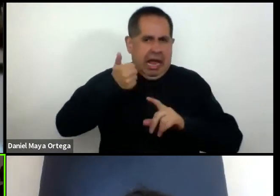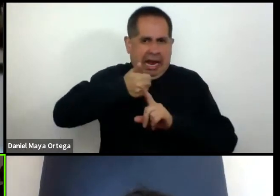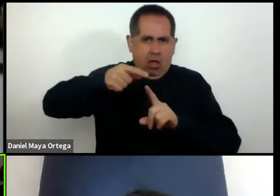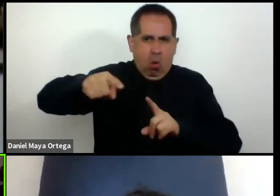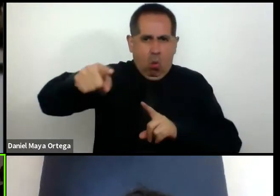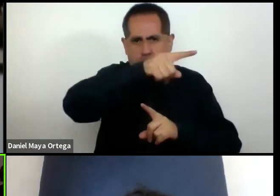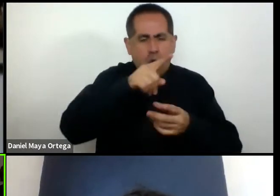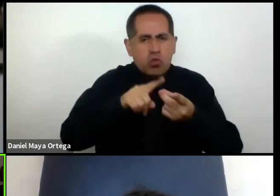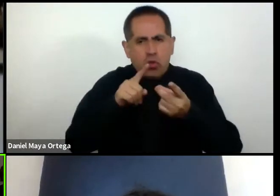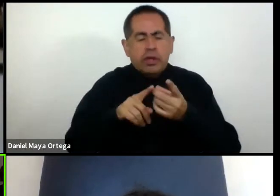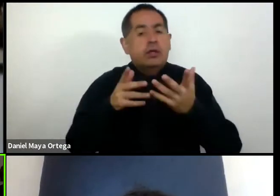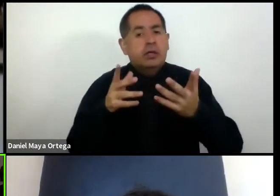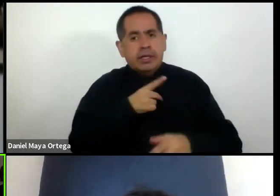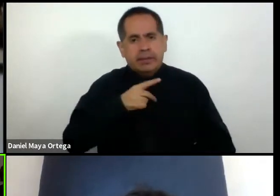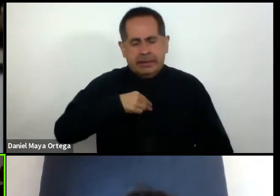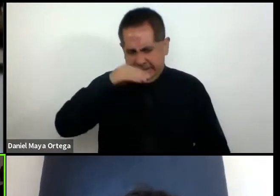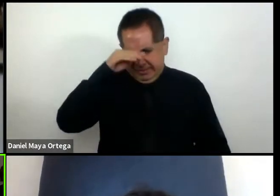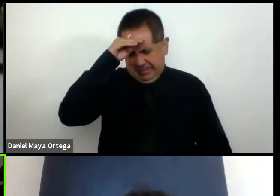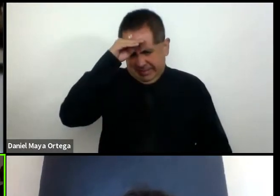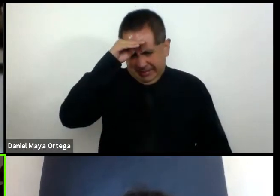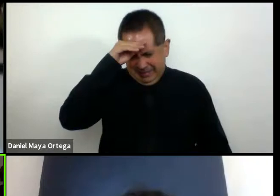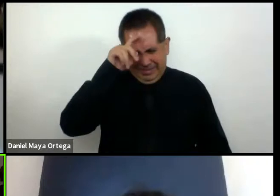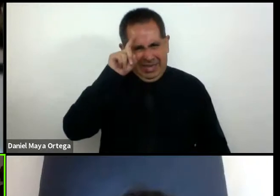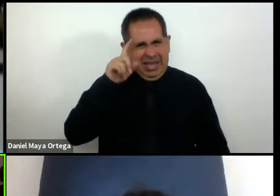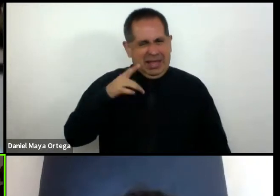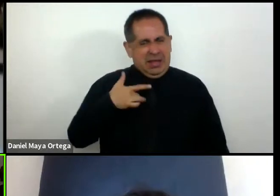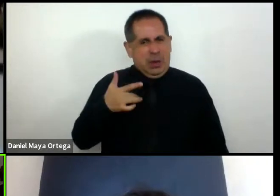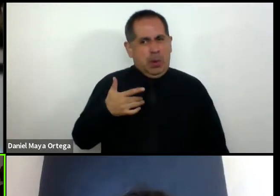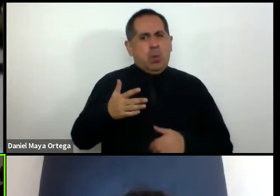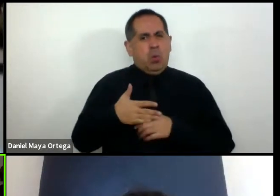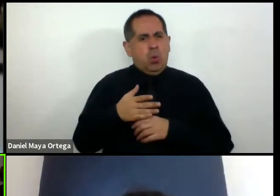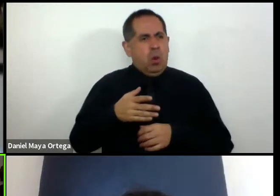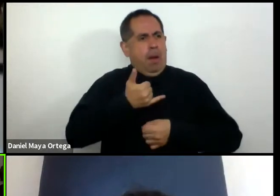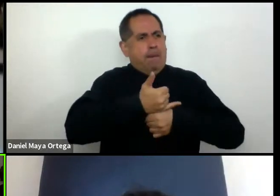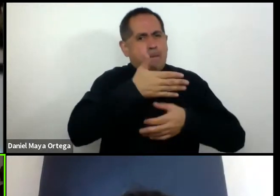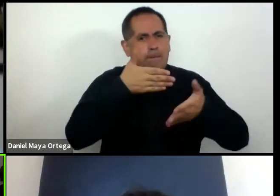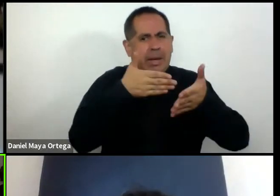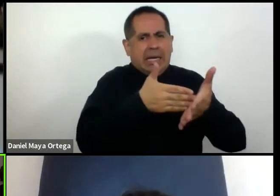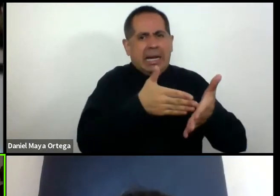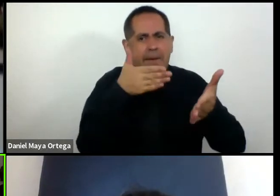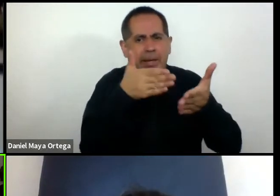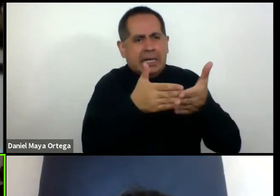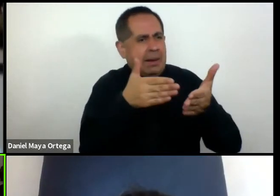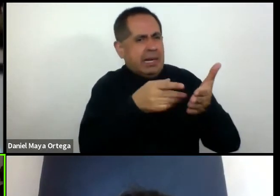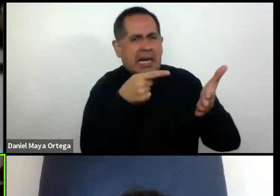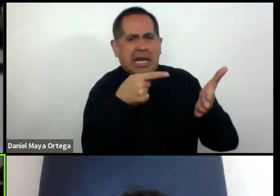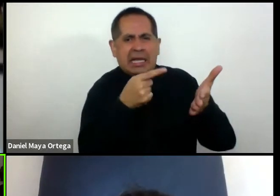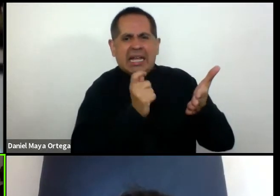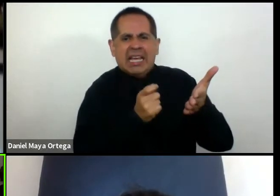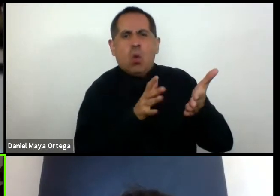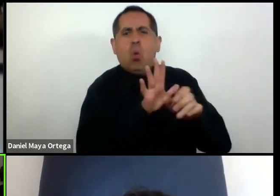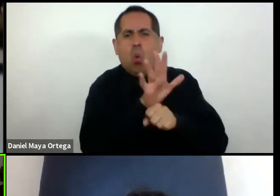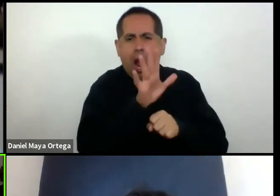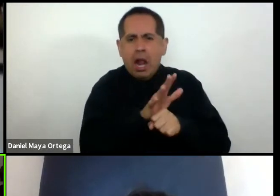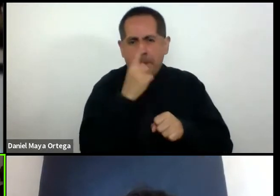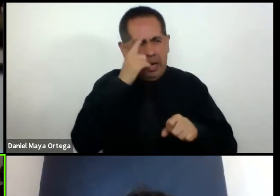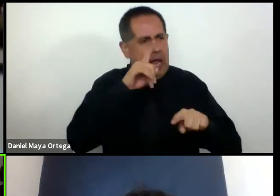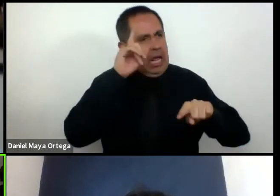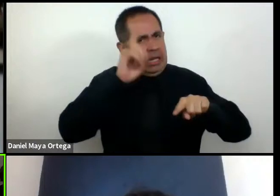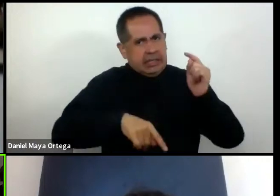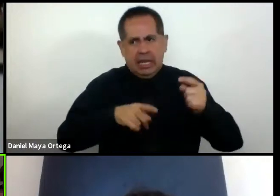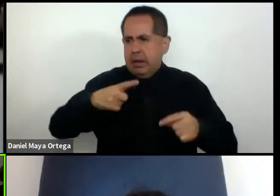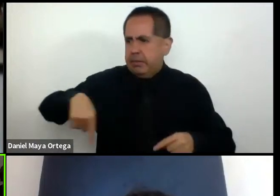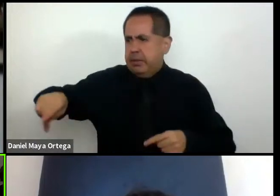labor, estar cuestionándonos todo el tiempo con qué barreras se encuentran las personas con discapacidad y que tenemos